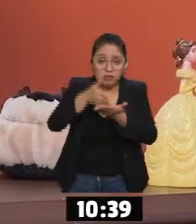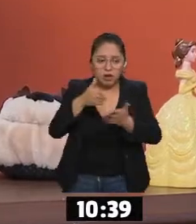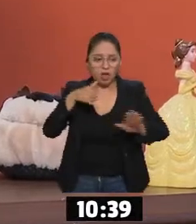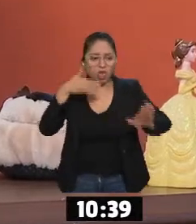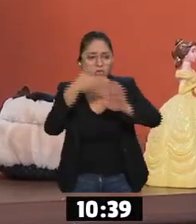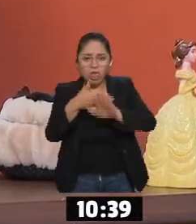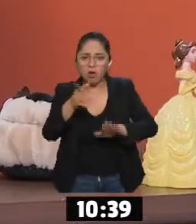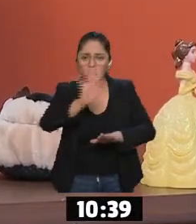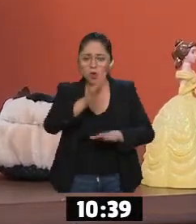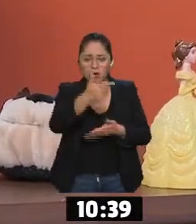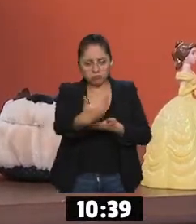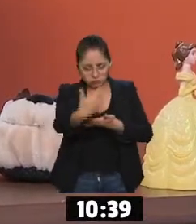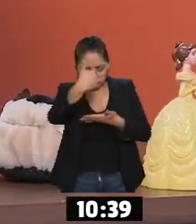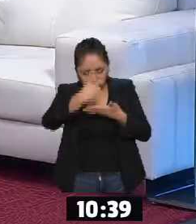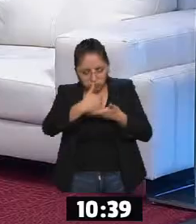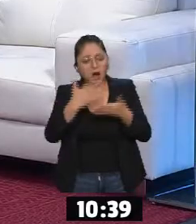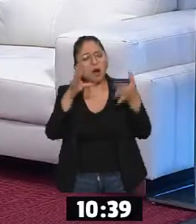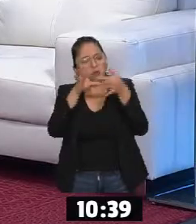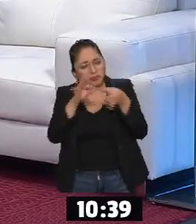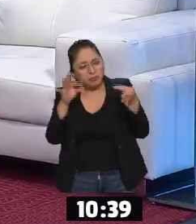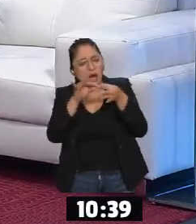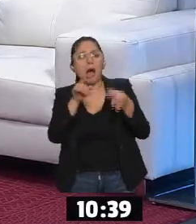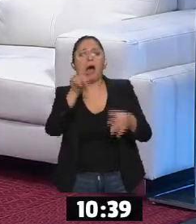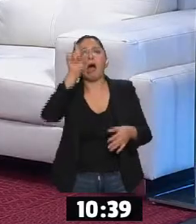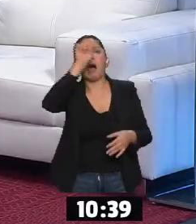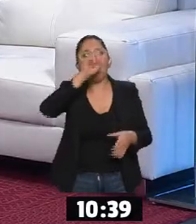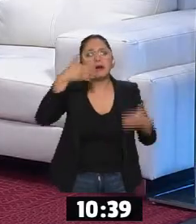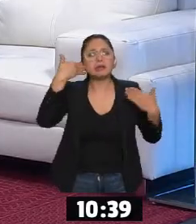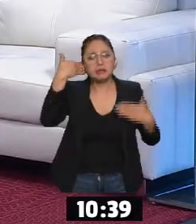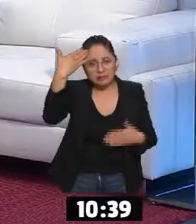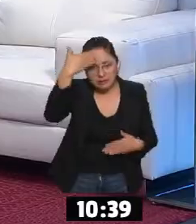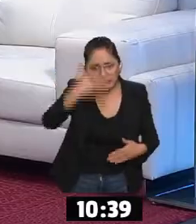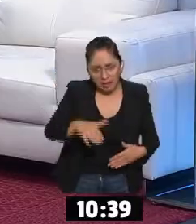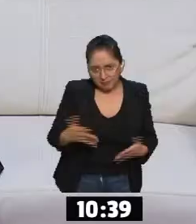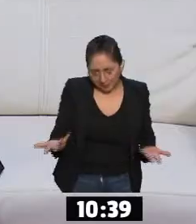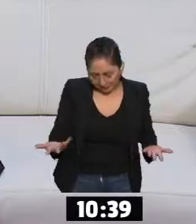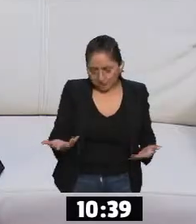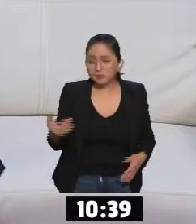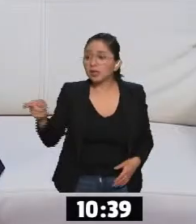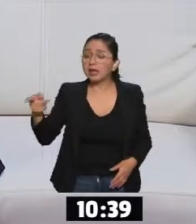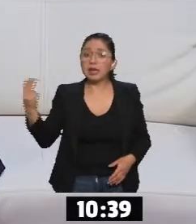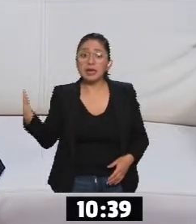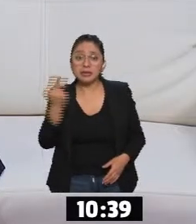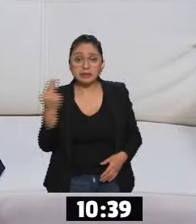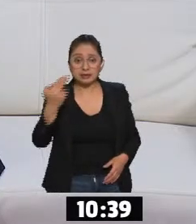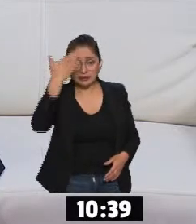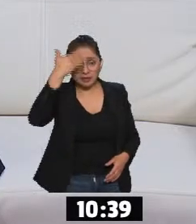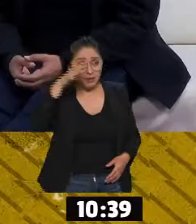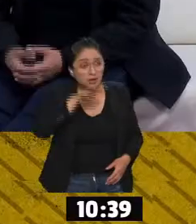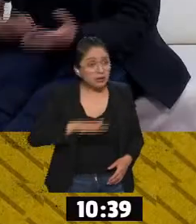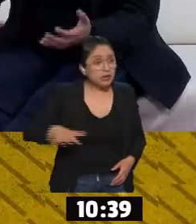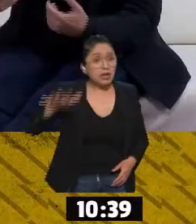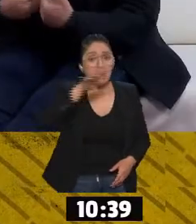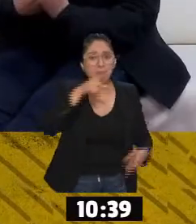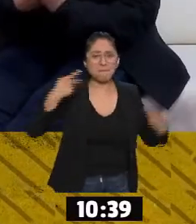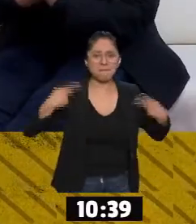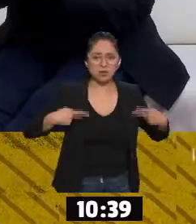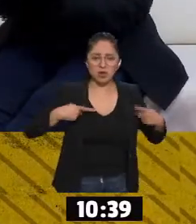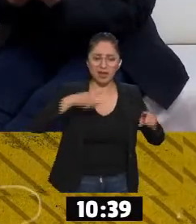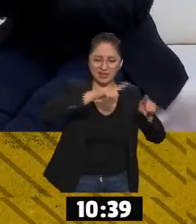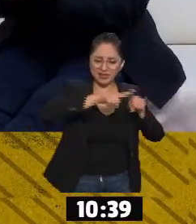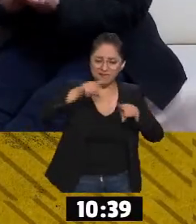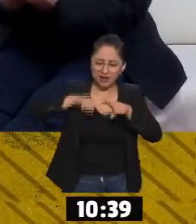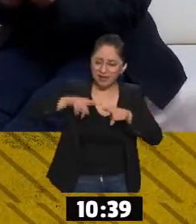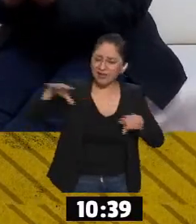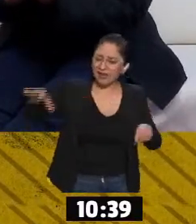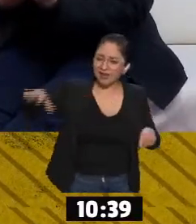Te atienden. Entonces sí, que la gente se entere que en las alcaldías que gobierna Morena hay áreas de atención de diversidad sexual directo, porque